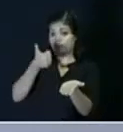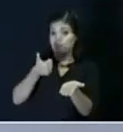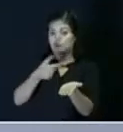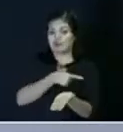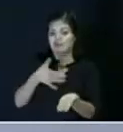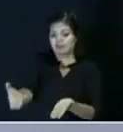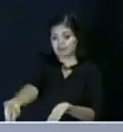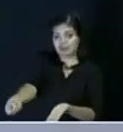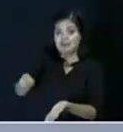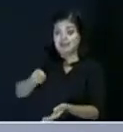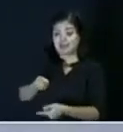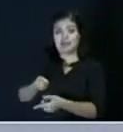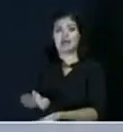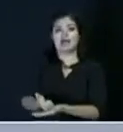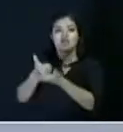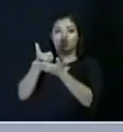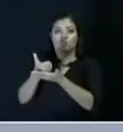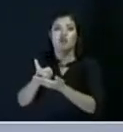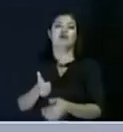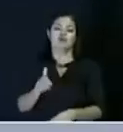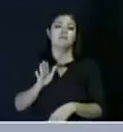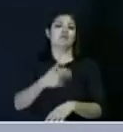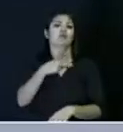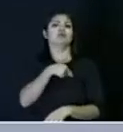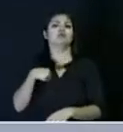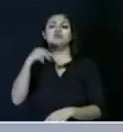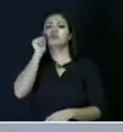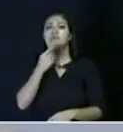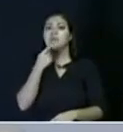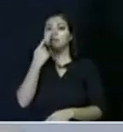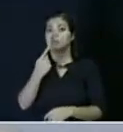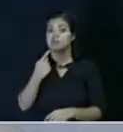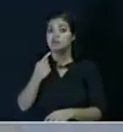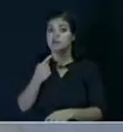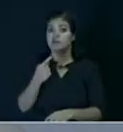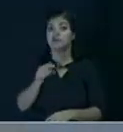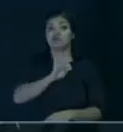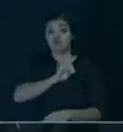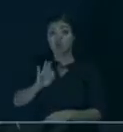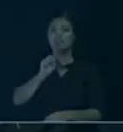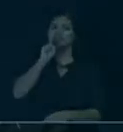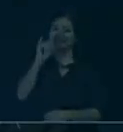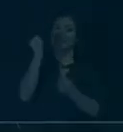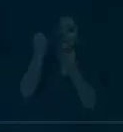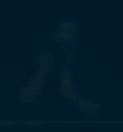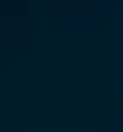así para ayudar a la gente también. Y es como decíamos siempre, si se puede, y yes, si se puede.